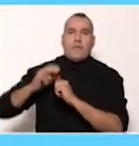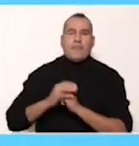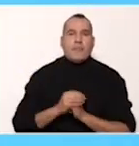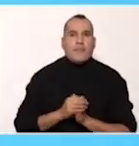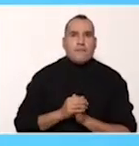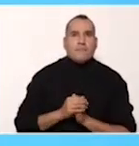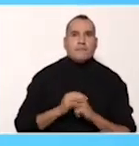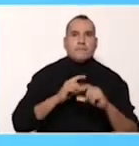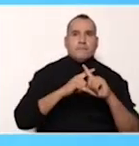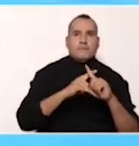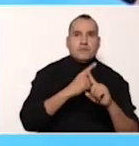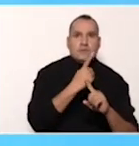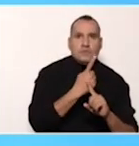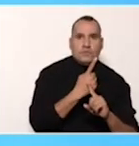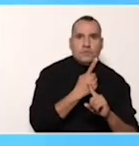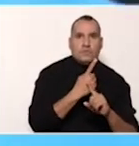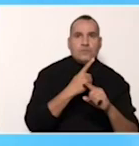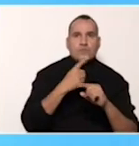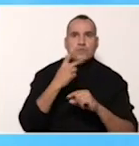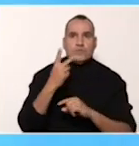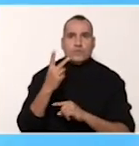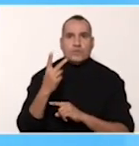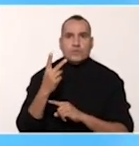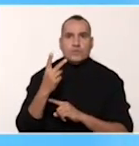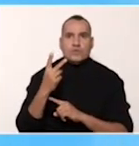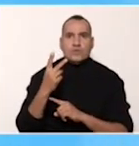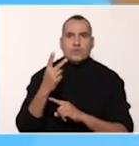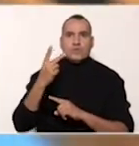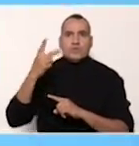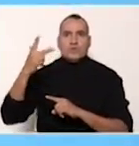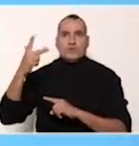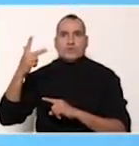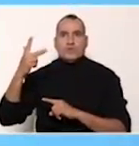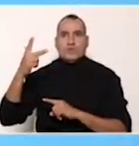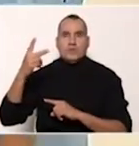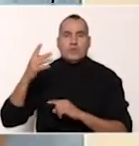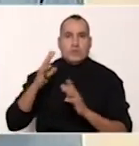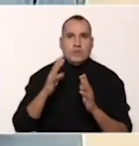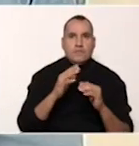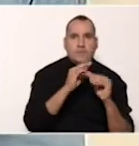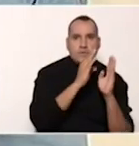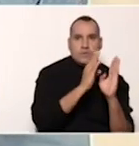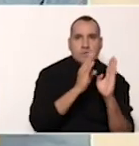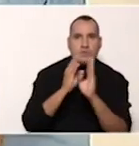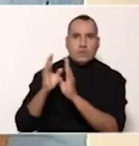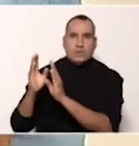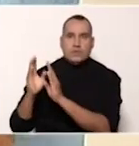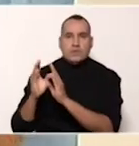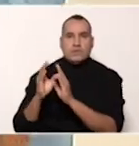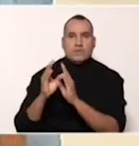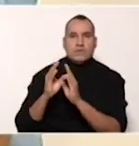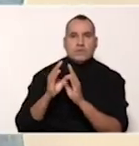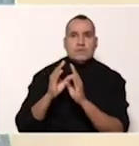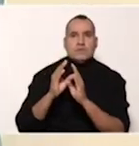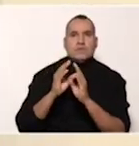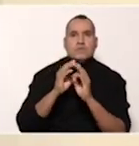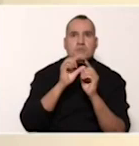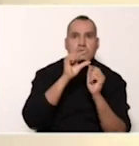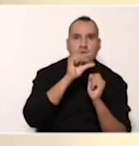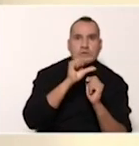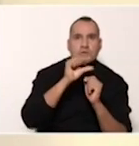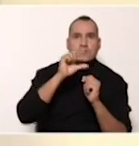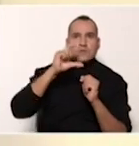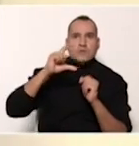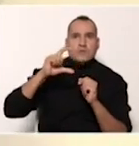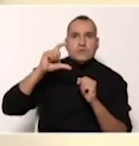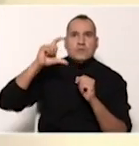este exponente 2 y este exponente 3. Ahí está ordenado creciente. Ahora